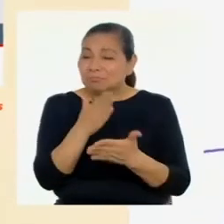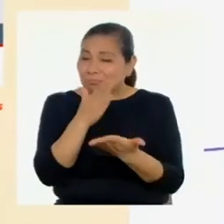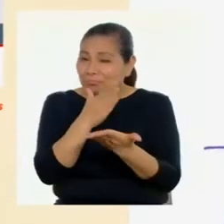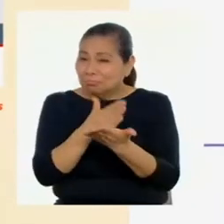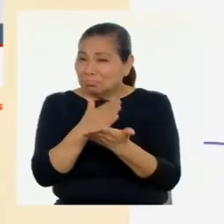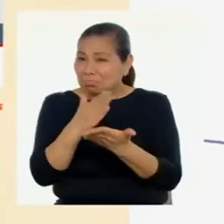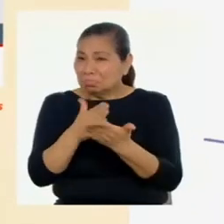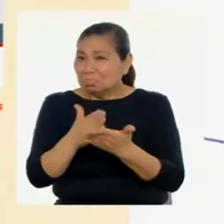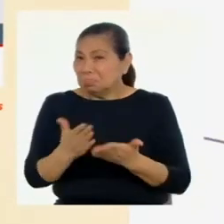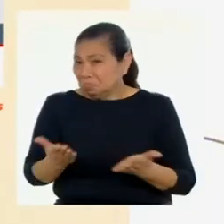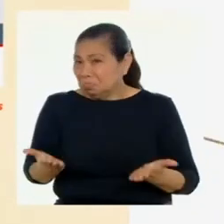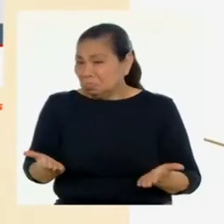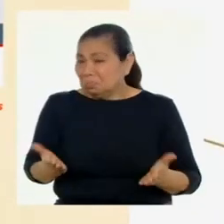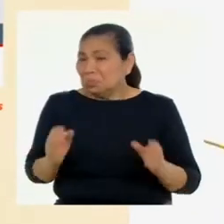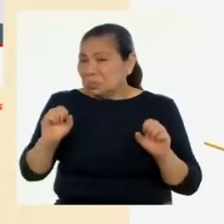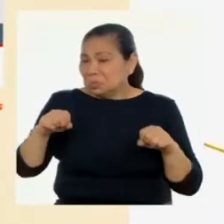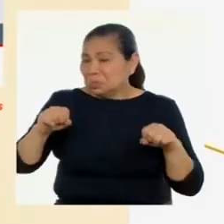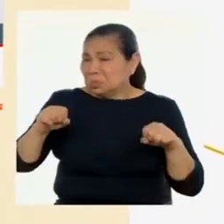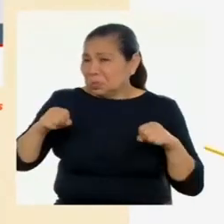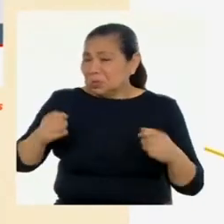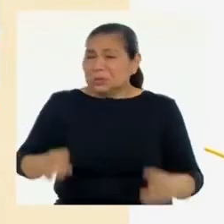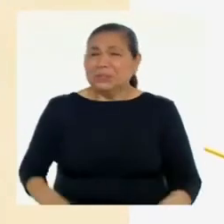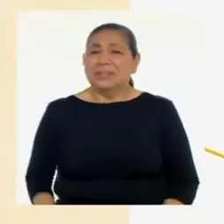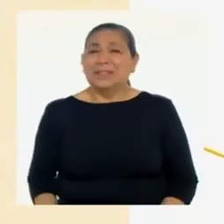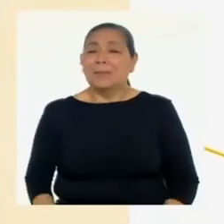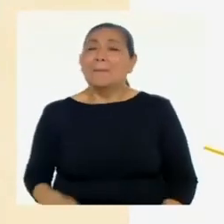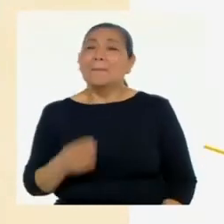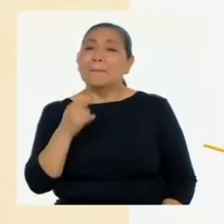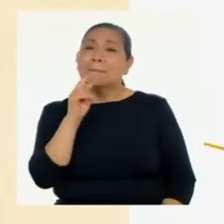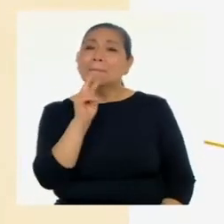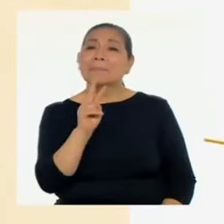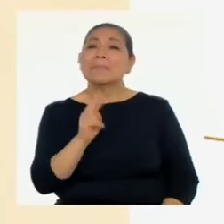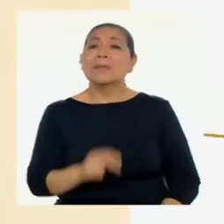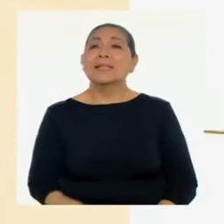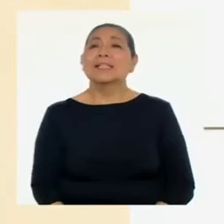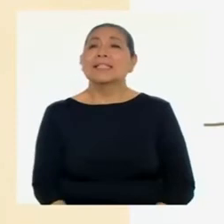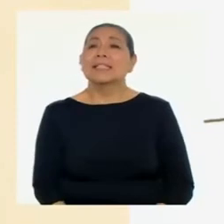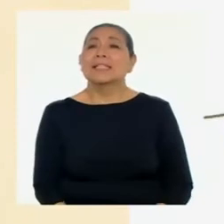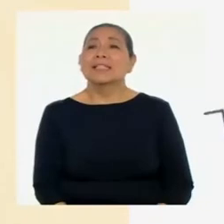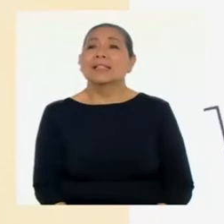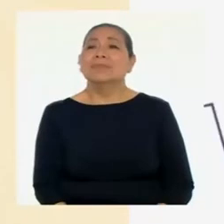partes. ¿Está bien? Sí, profesora. Veamos.